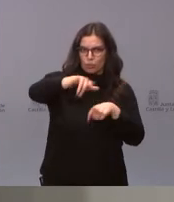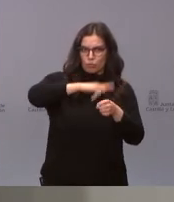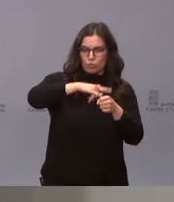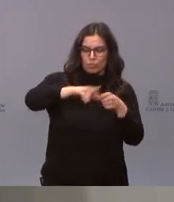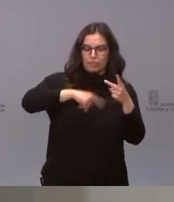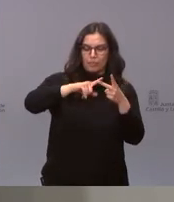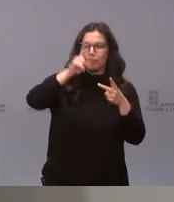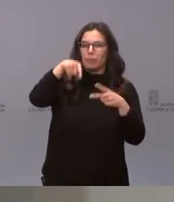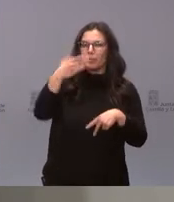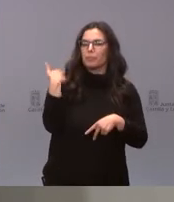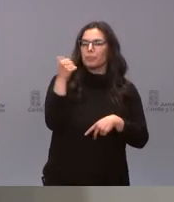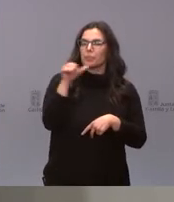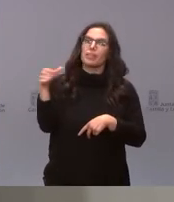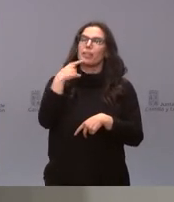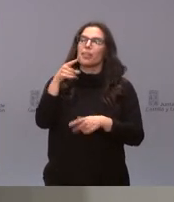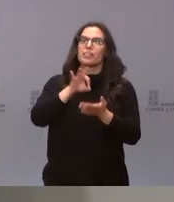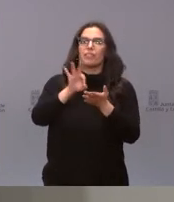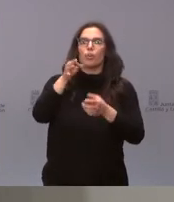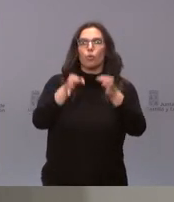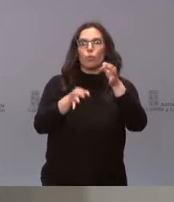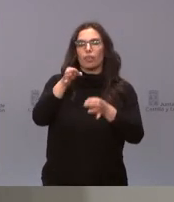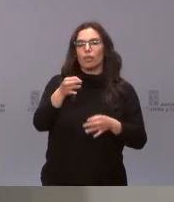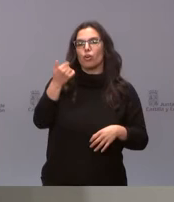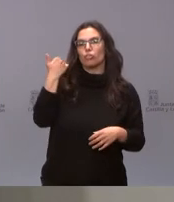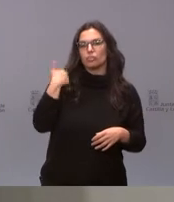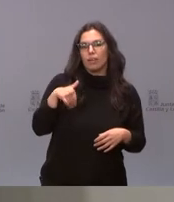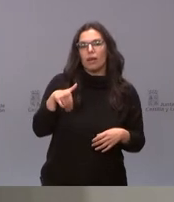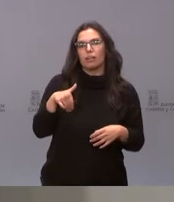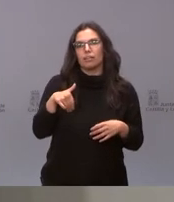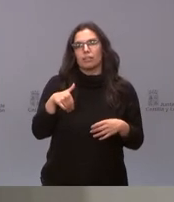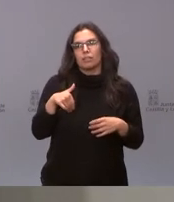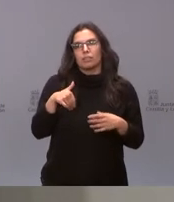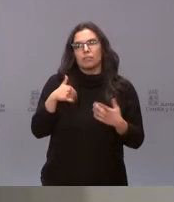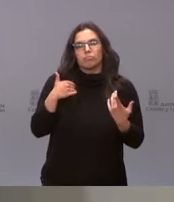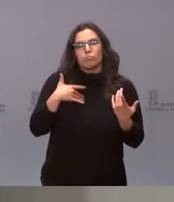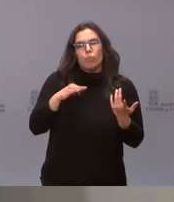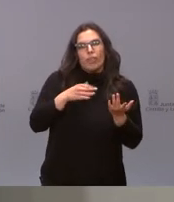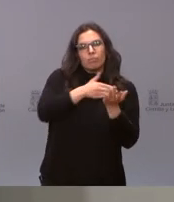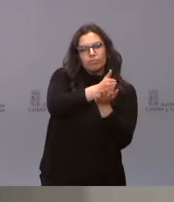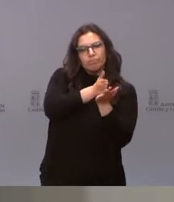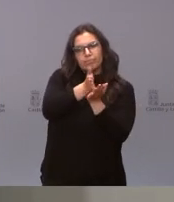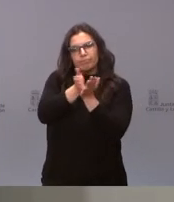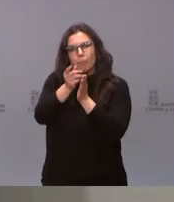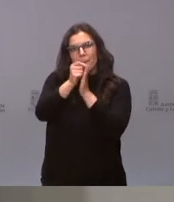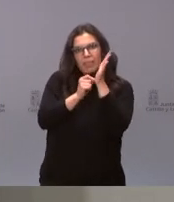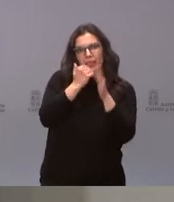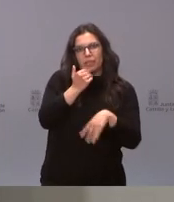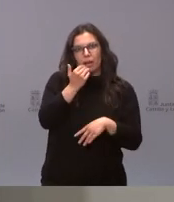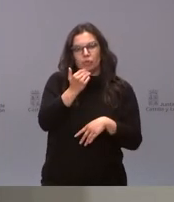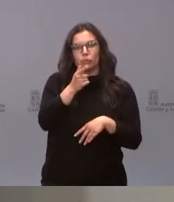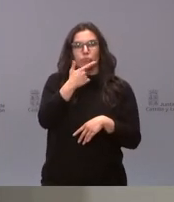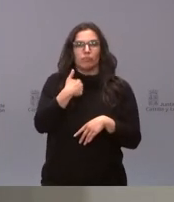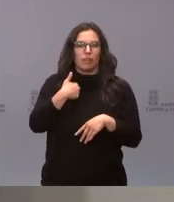la semana pasada que los servicios jurídicos tenían ya sobre las mesas algunas sobre la mesa algunas posibles medidas nos incide hoy en la importancia